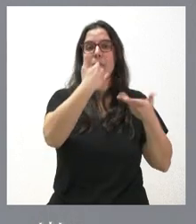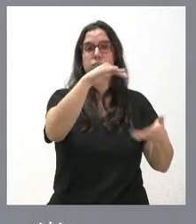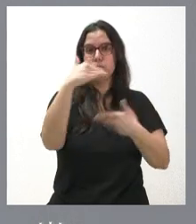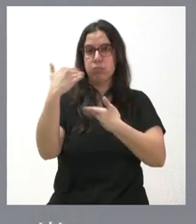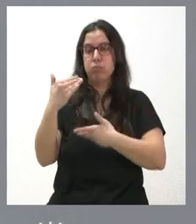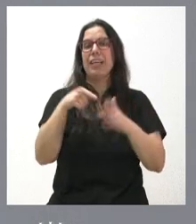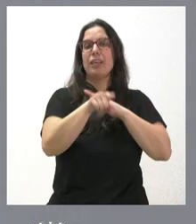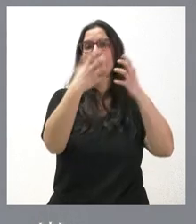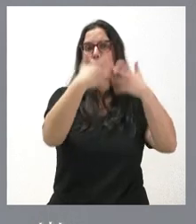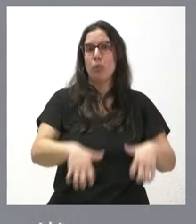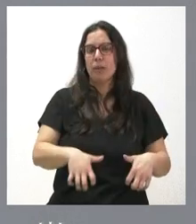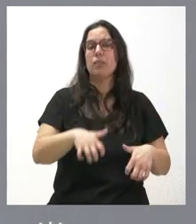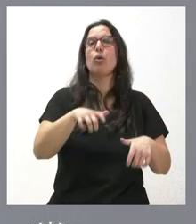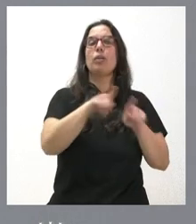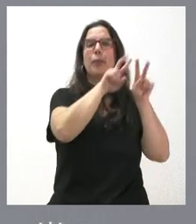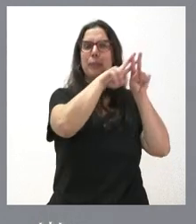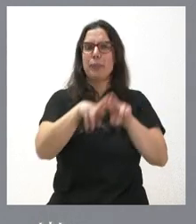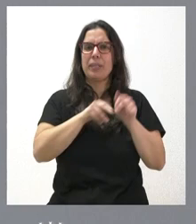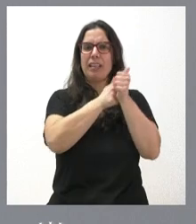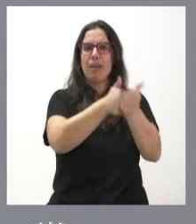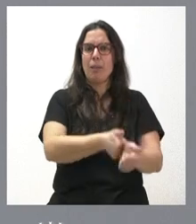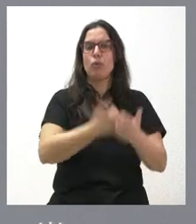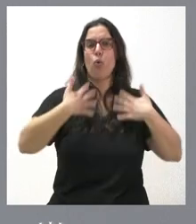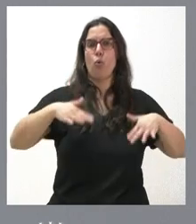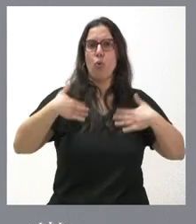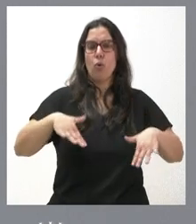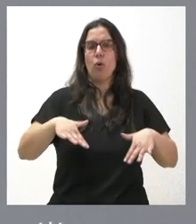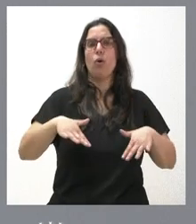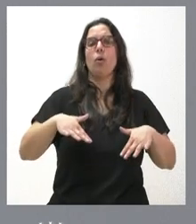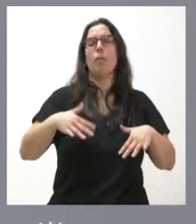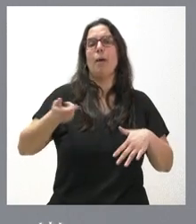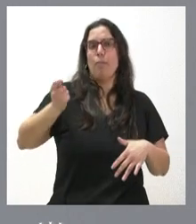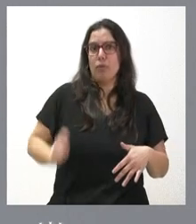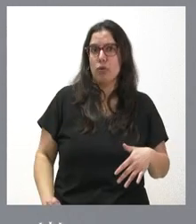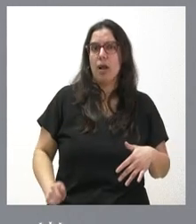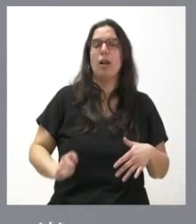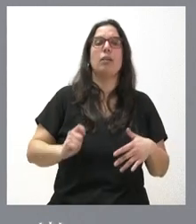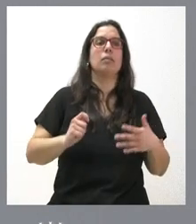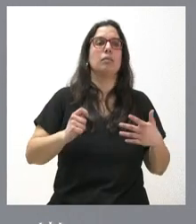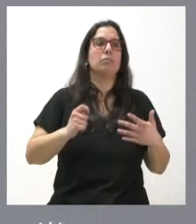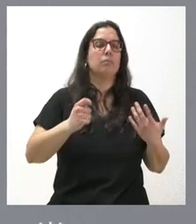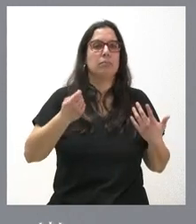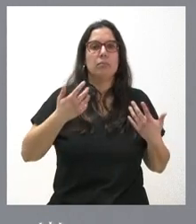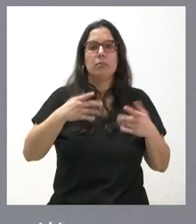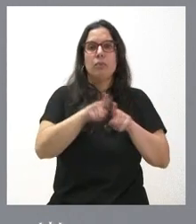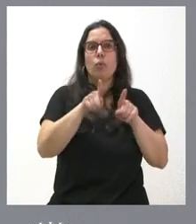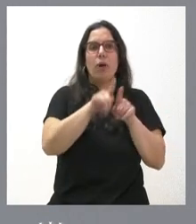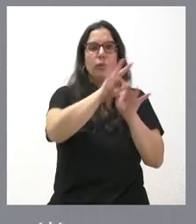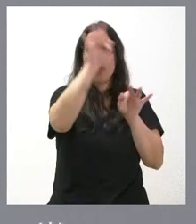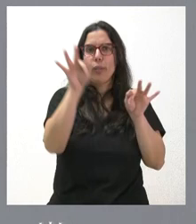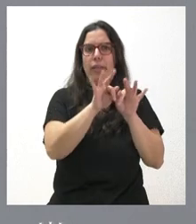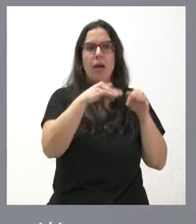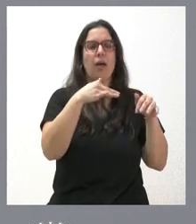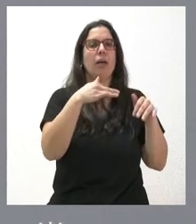automatizada y la trazabilidad de la de los uniformes no personalizados vestuario a profesionales durante las 24 horas del día